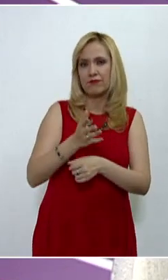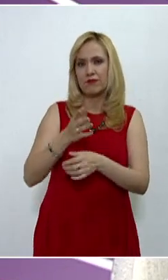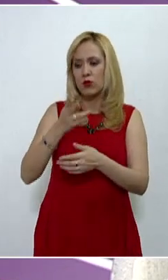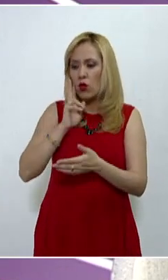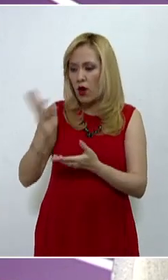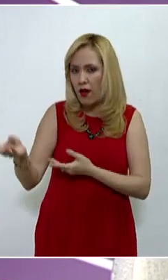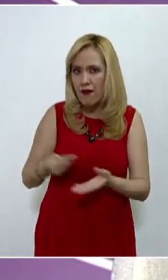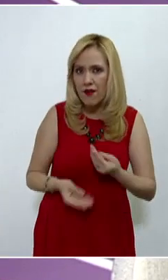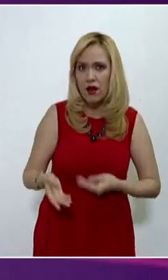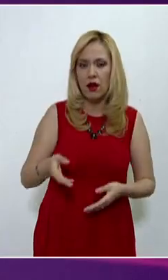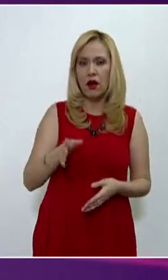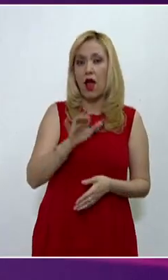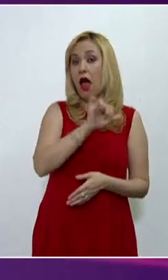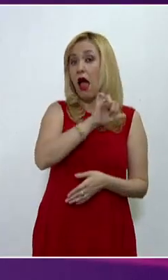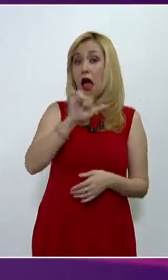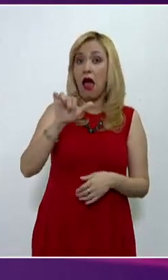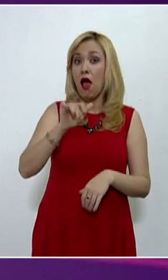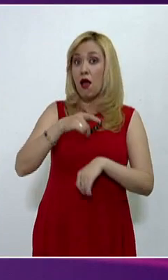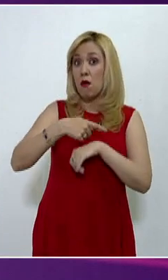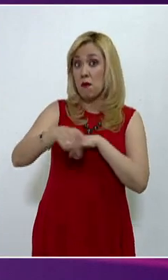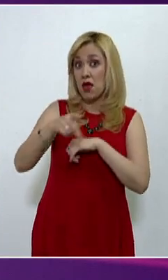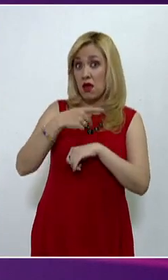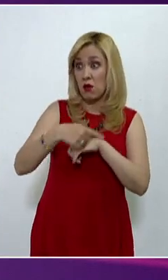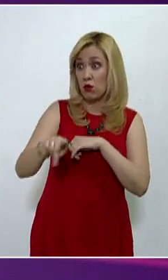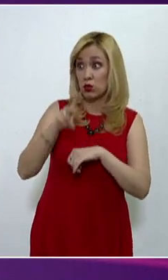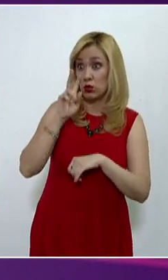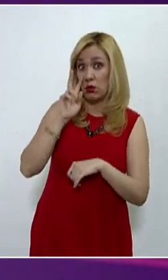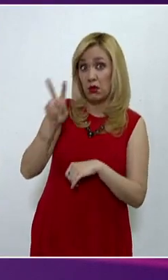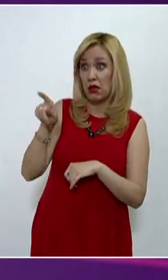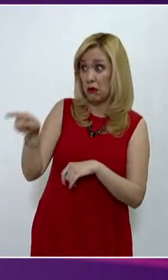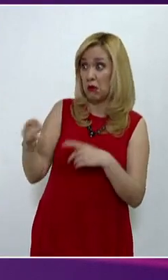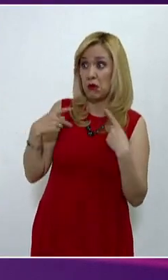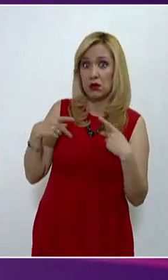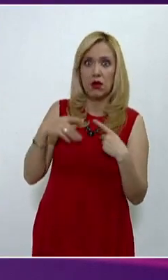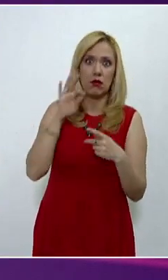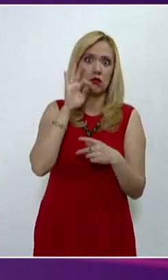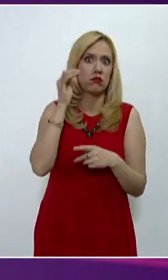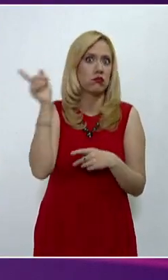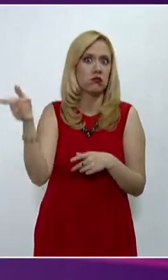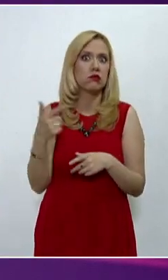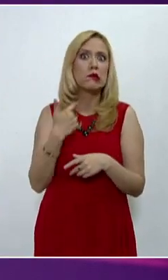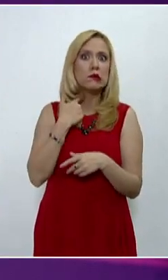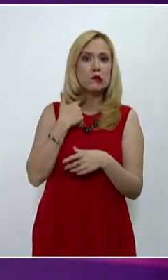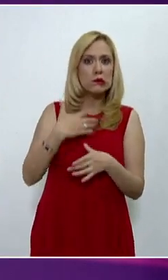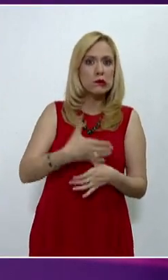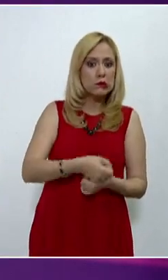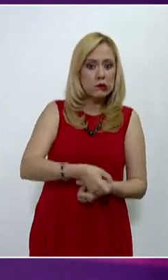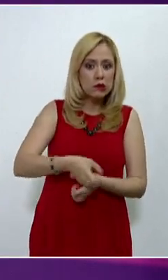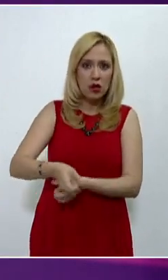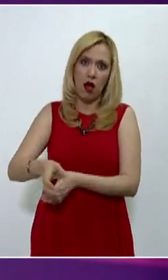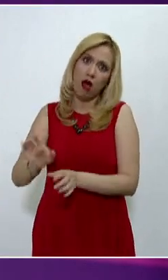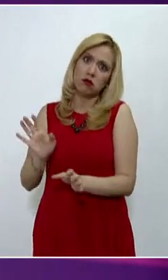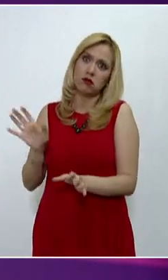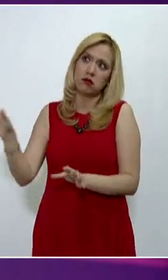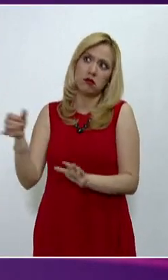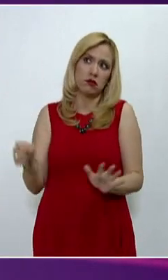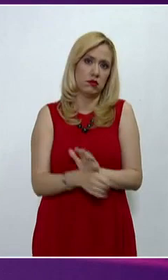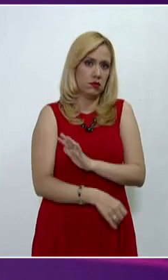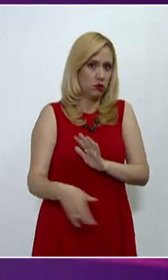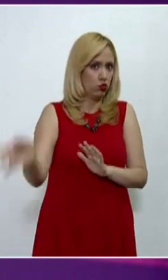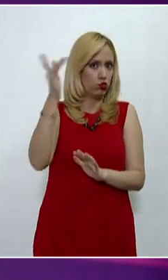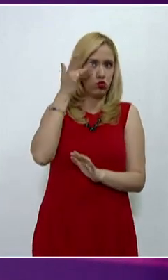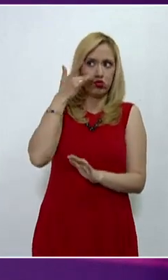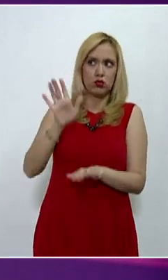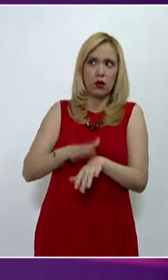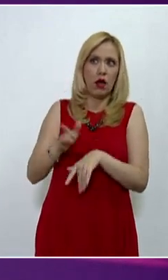nivel de peligrosidad, ¿no? Qué medida cautelar es óptima para su caso, ¿no? O sea, qué tanto, o sea, digamos, qué relación